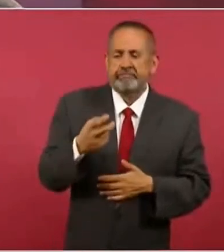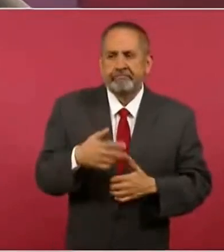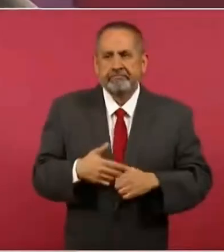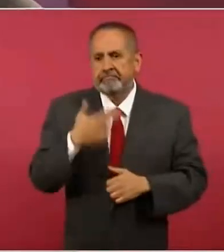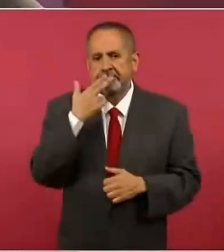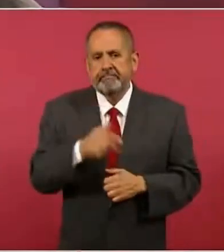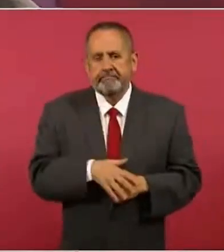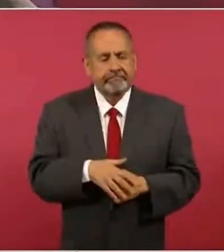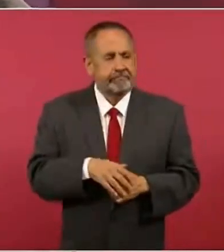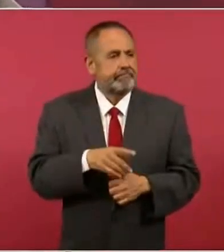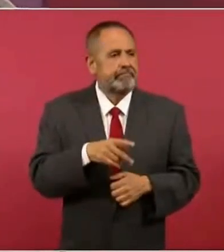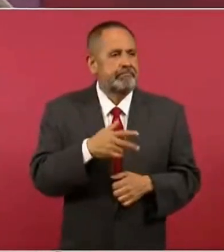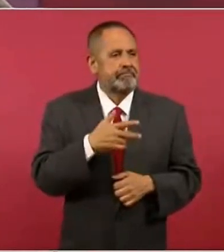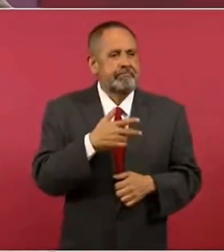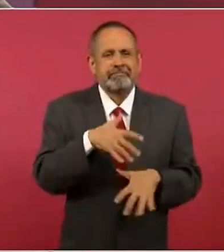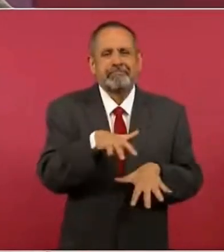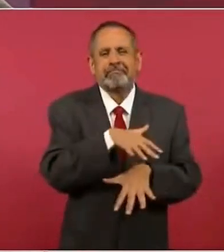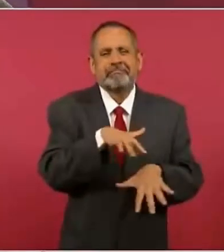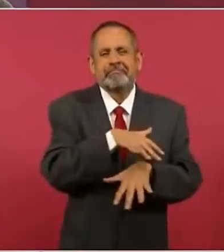es parafernalia